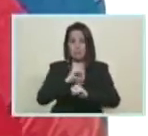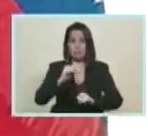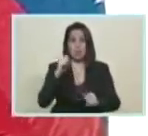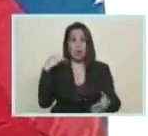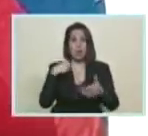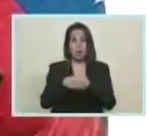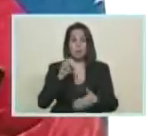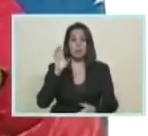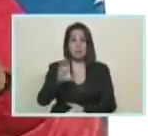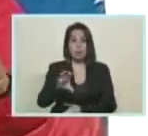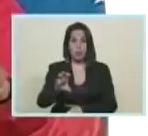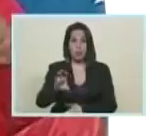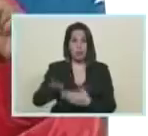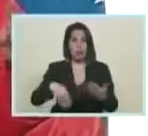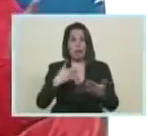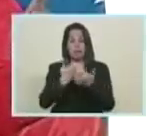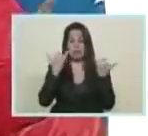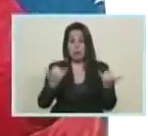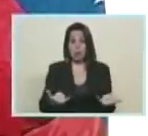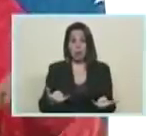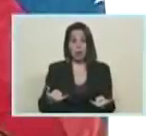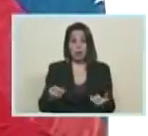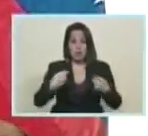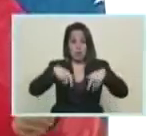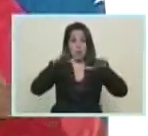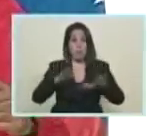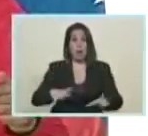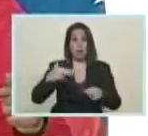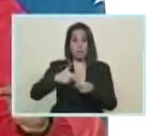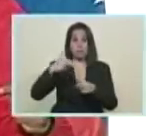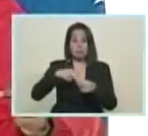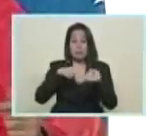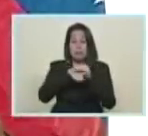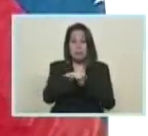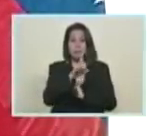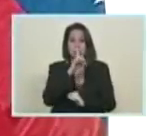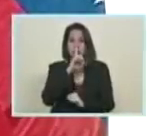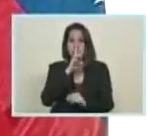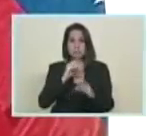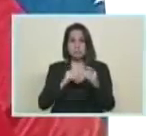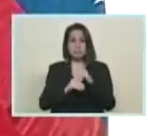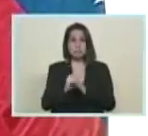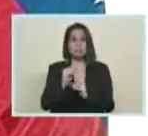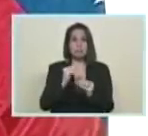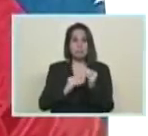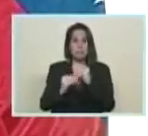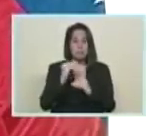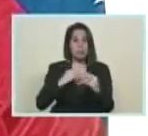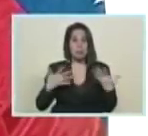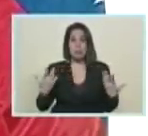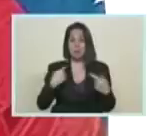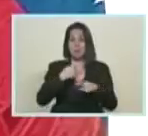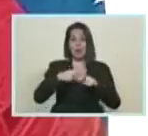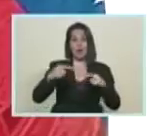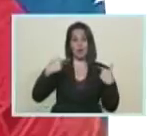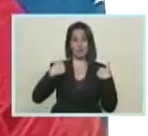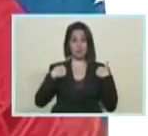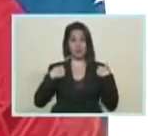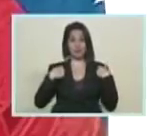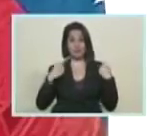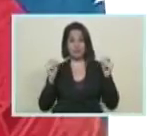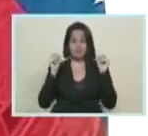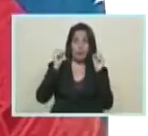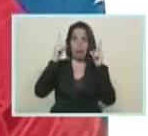golpe de Estado, que coincidieran casi con un paro petrolero inducido desde adentro. pero no contaban con mi astucia y